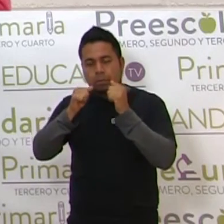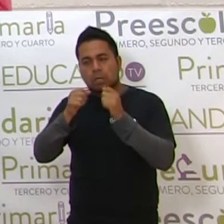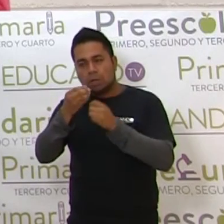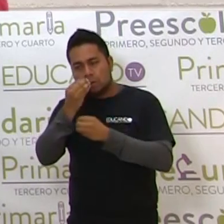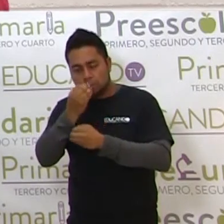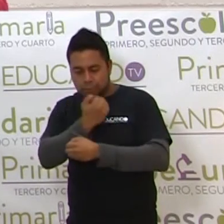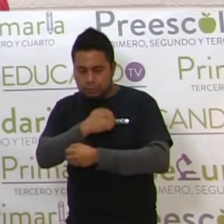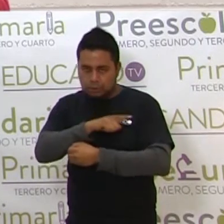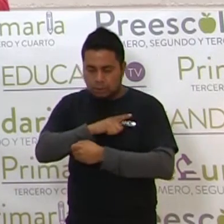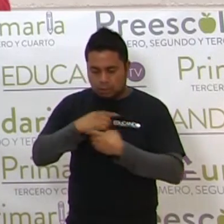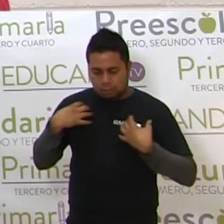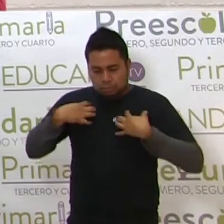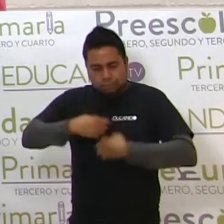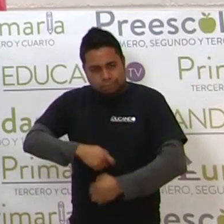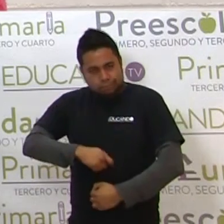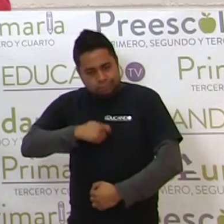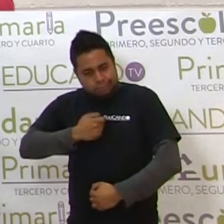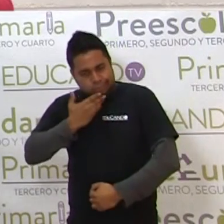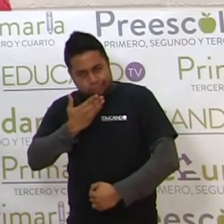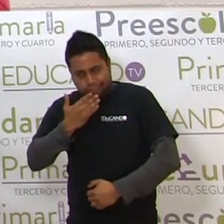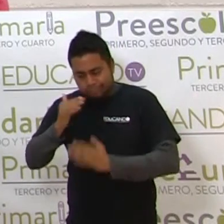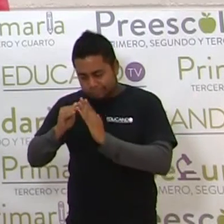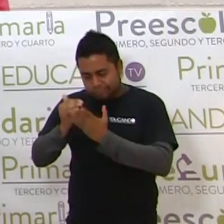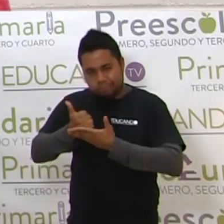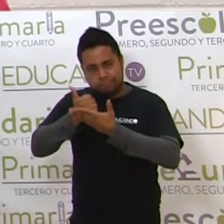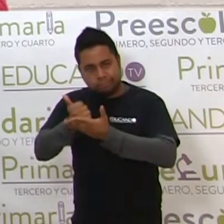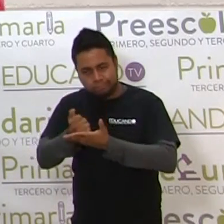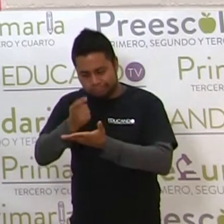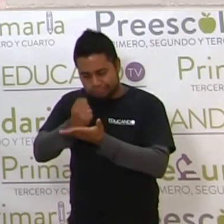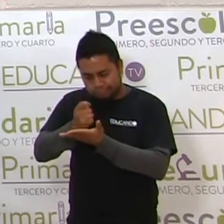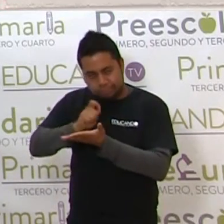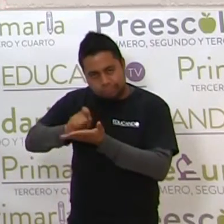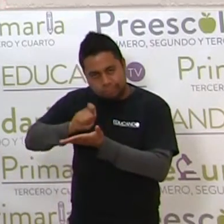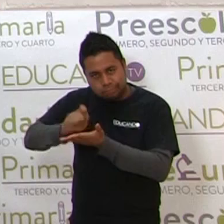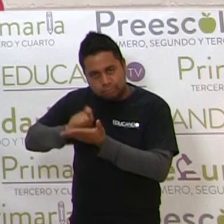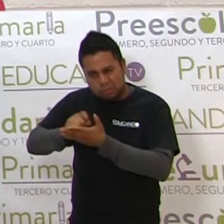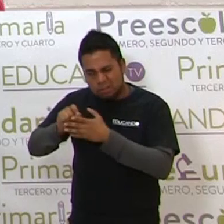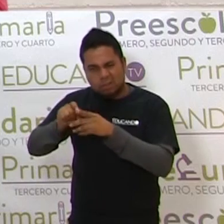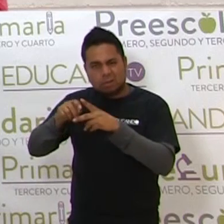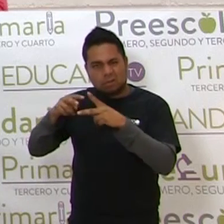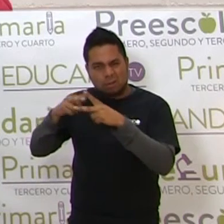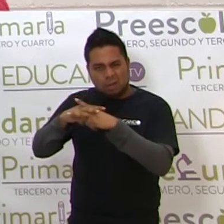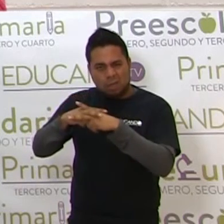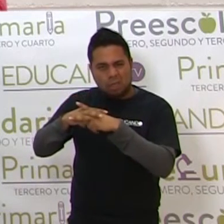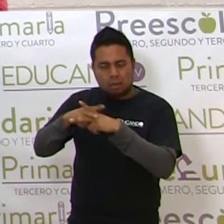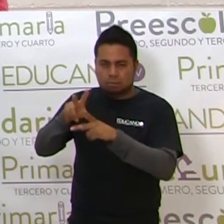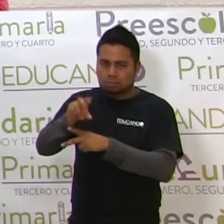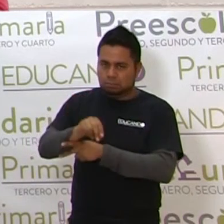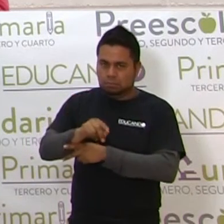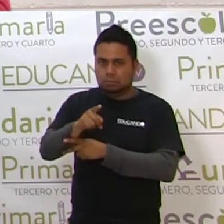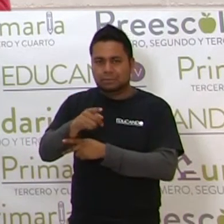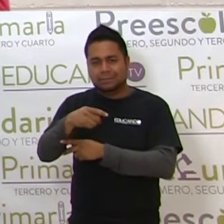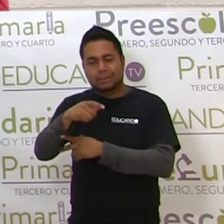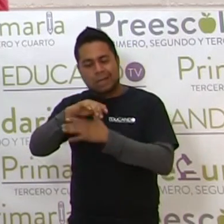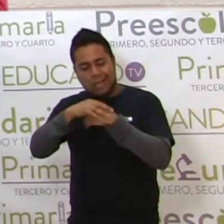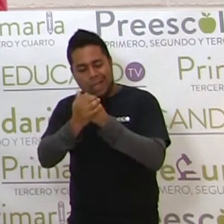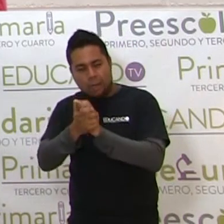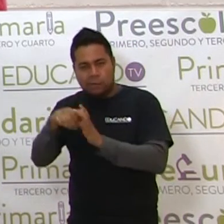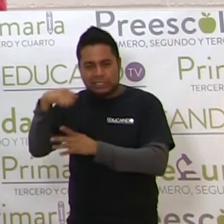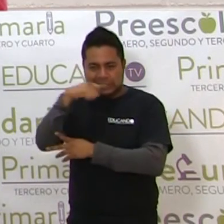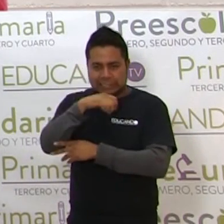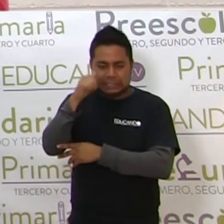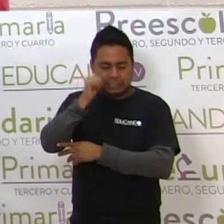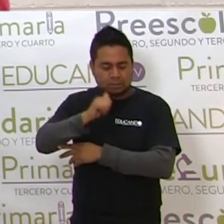abrígate bien ayuda en casa haz las tareas evita pelear Lávate las manos la boquita y sobre